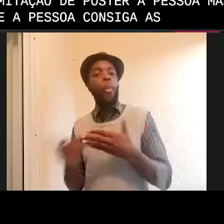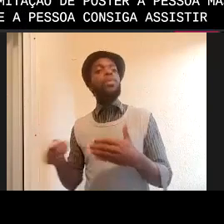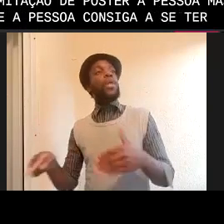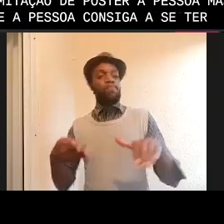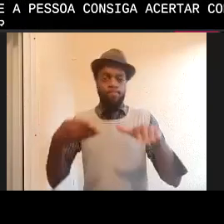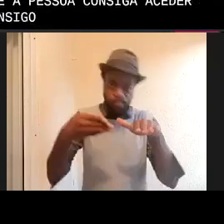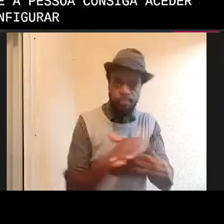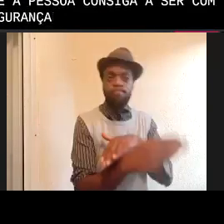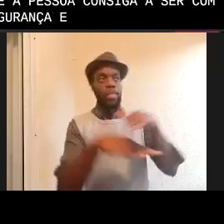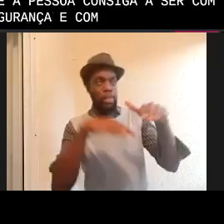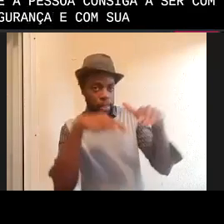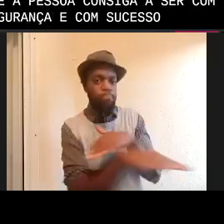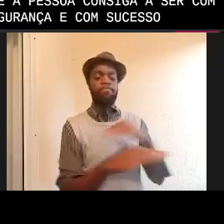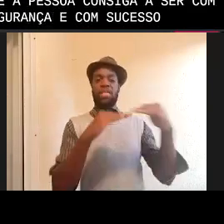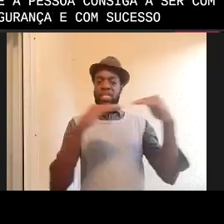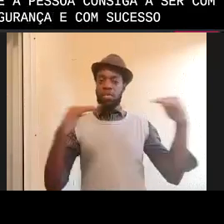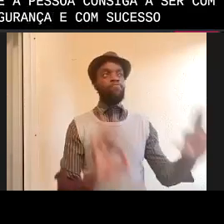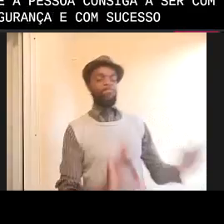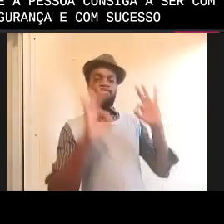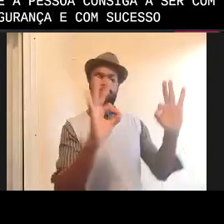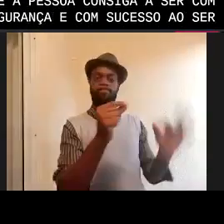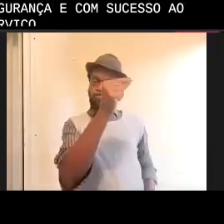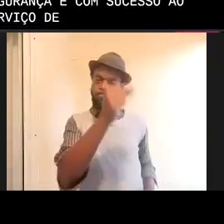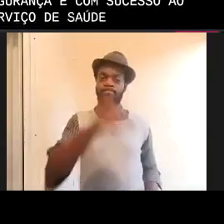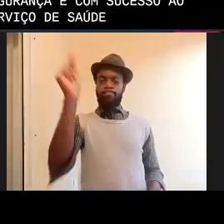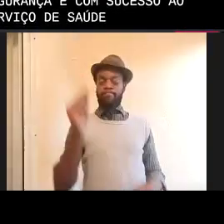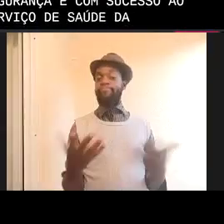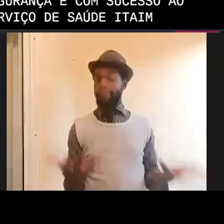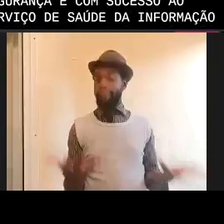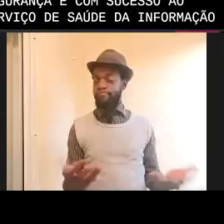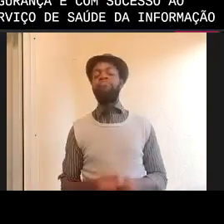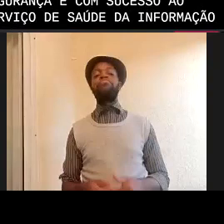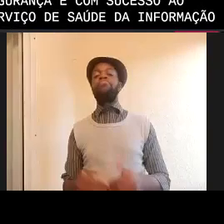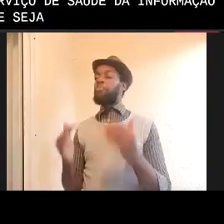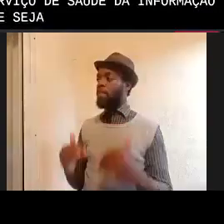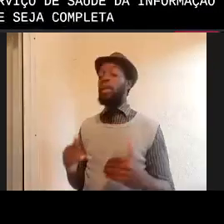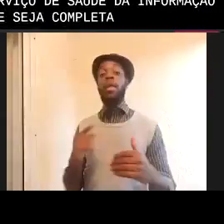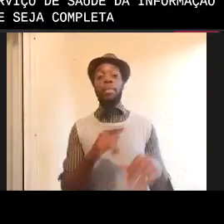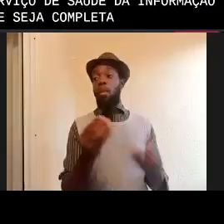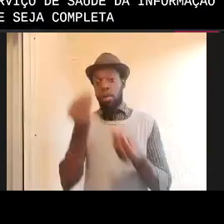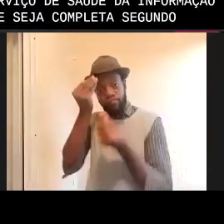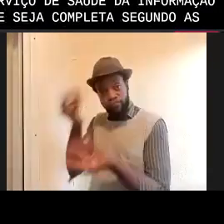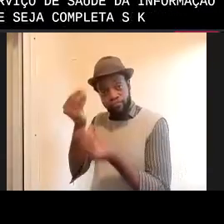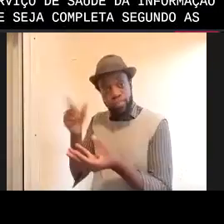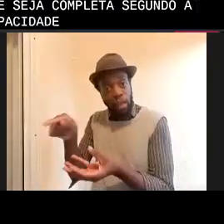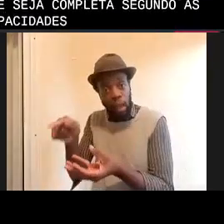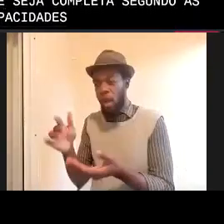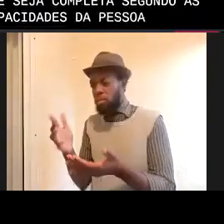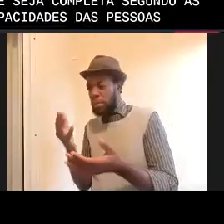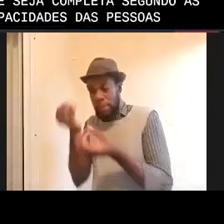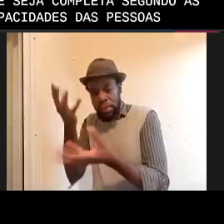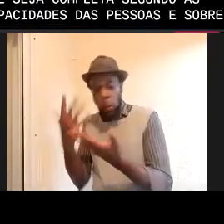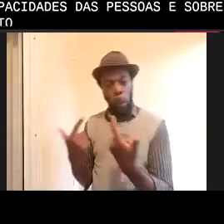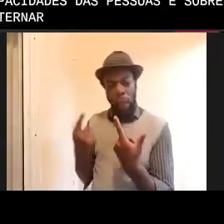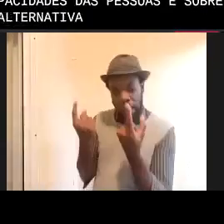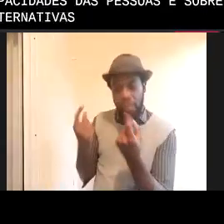eficiencia. Dar información completa, acorde a las capacidades de la persona y sobre alternativas de manejo, riesgos